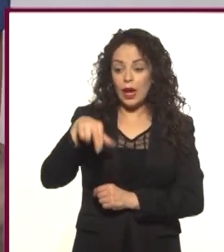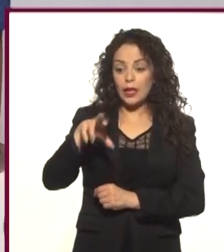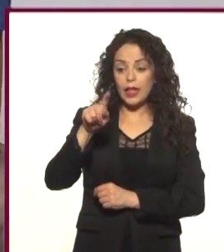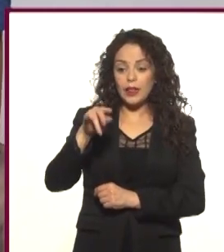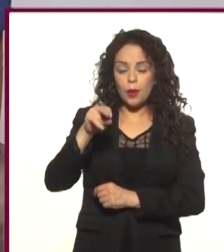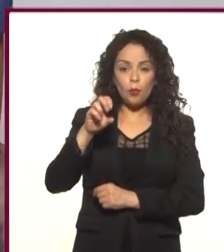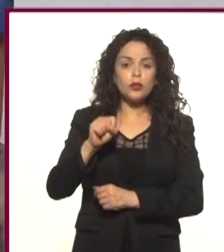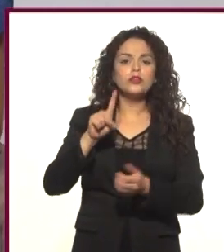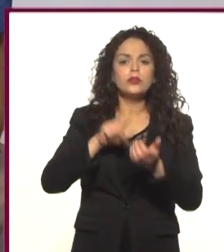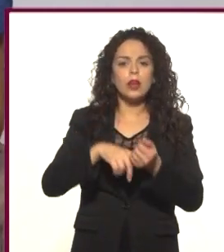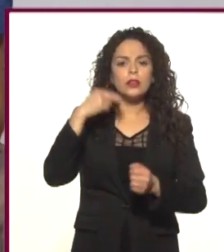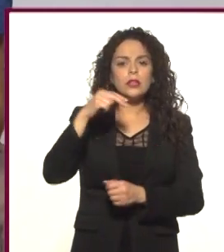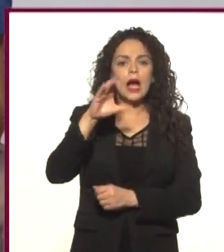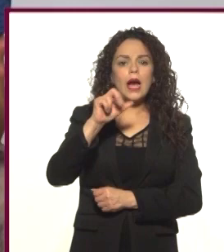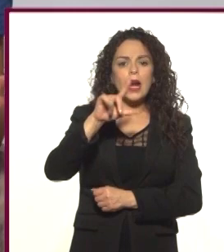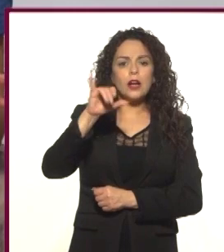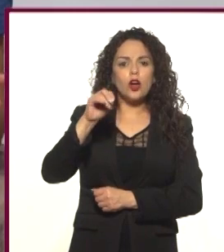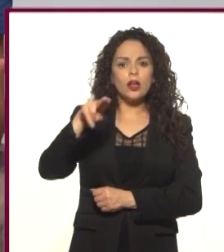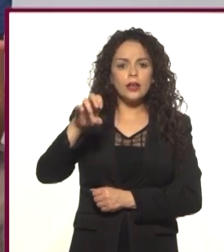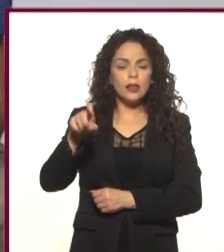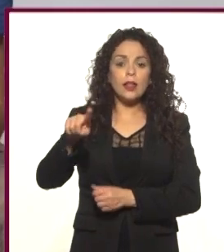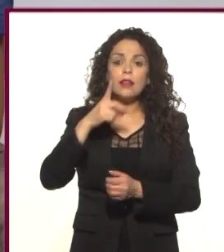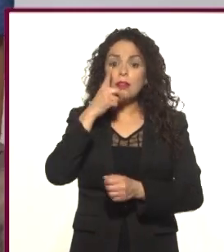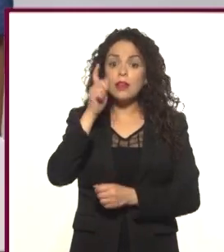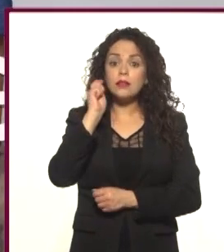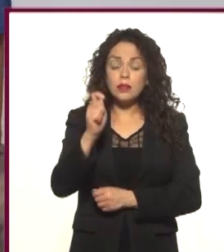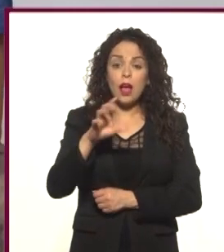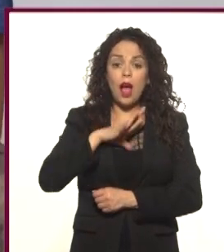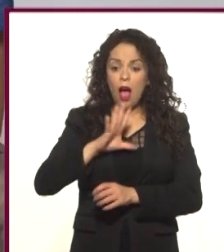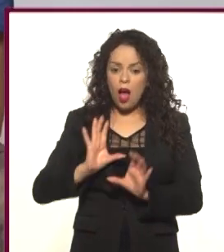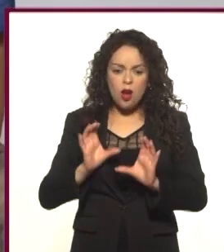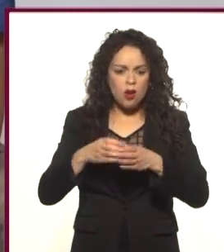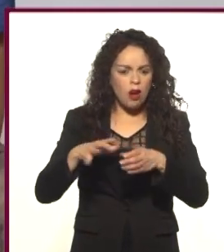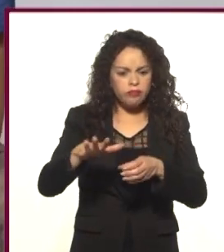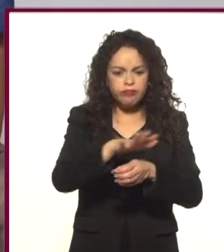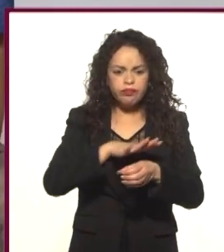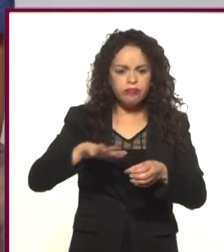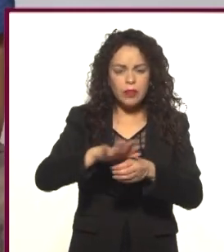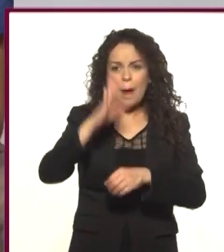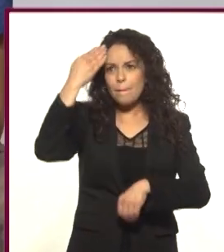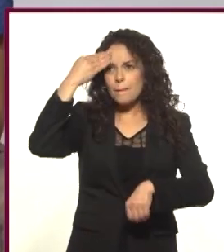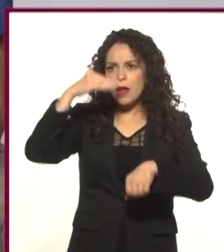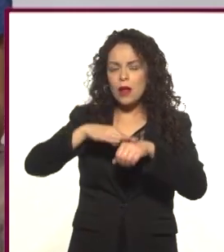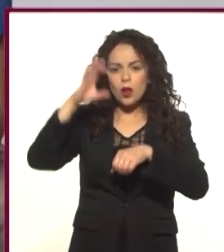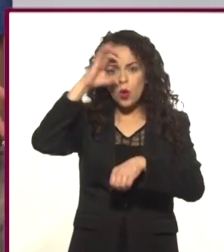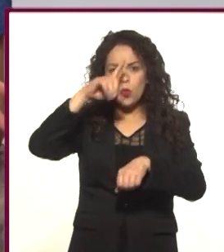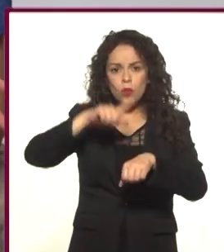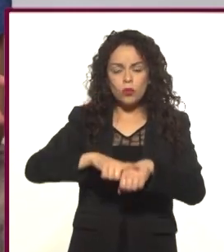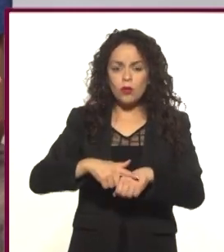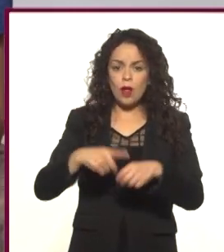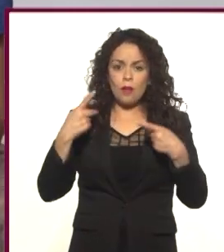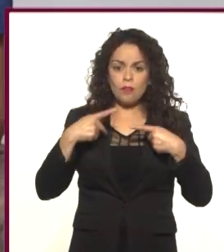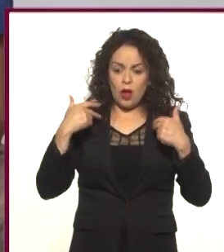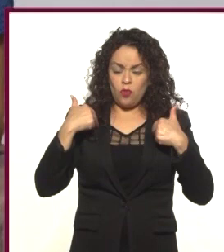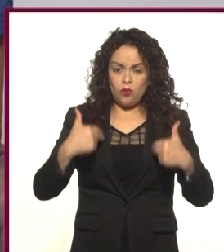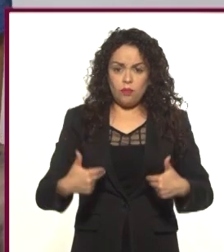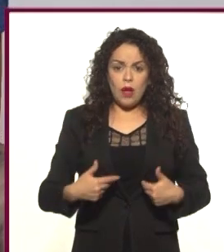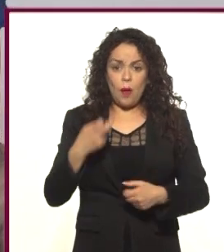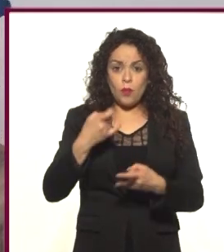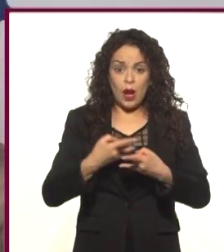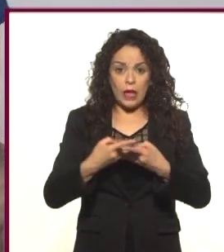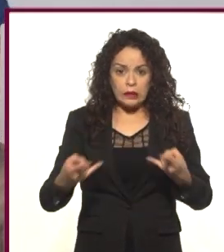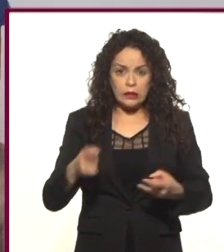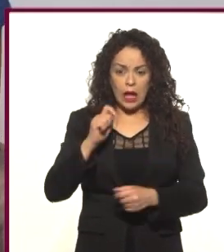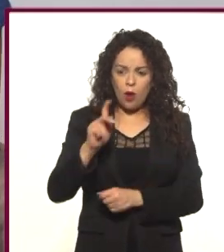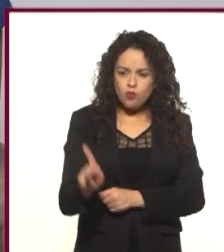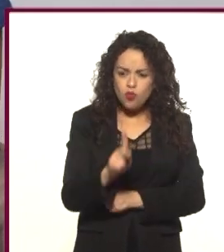llamado Carl Jung, decía que estos modelos forman parte de un inconsciente colectivo, que es como la memoria cultural de la humanidad. Por eso